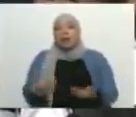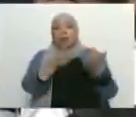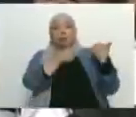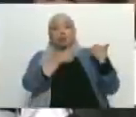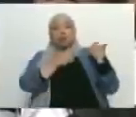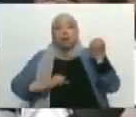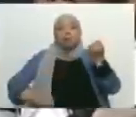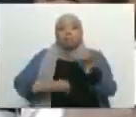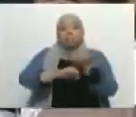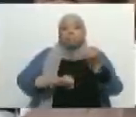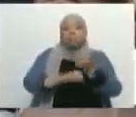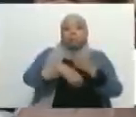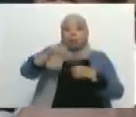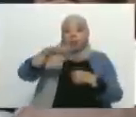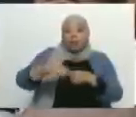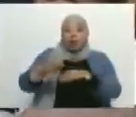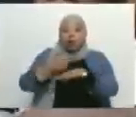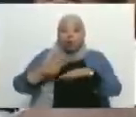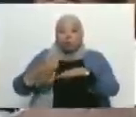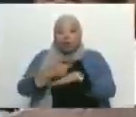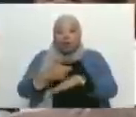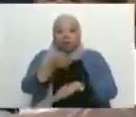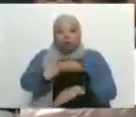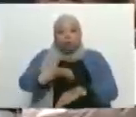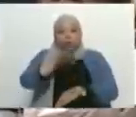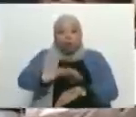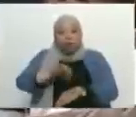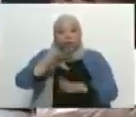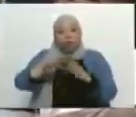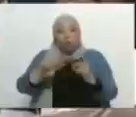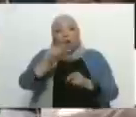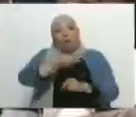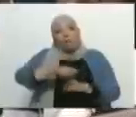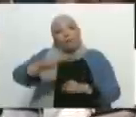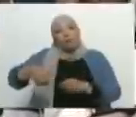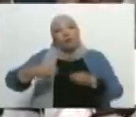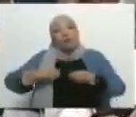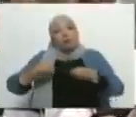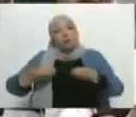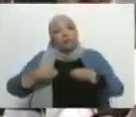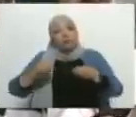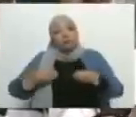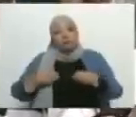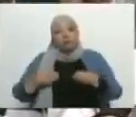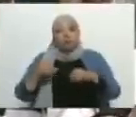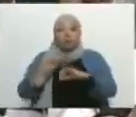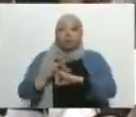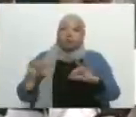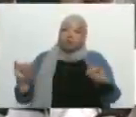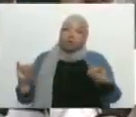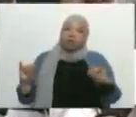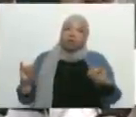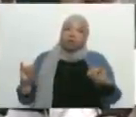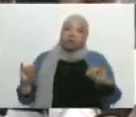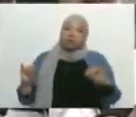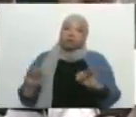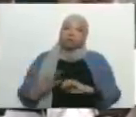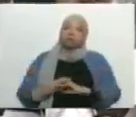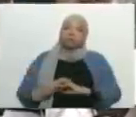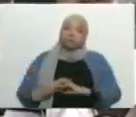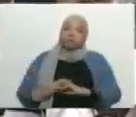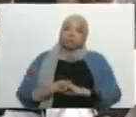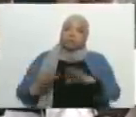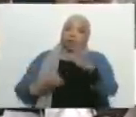corresponsabilidad del Estado, la sociedad, la familia y los ciudadanos y las ciudadanas. Y finalmente, el